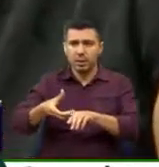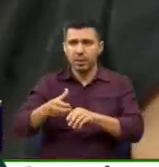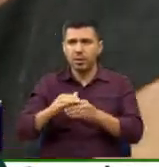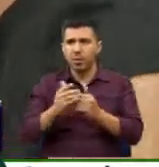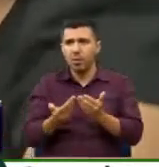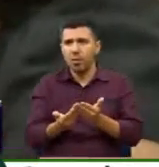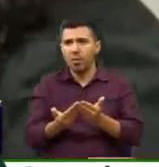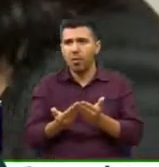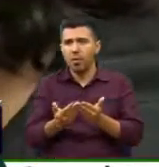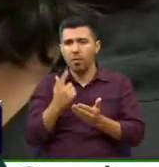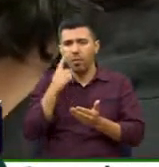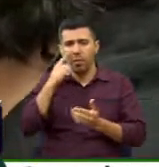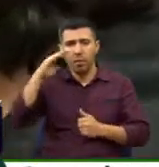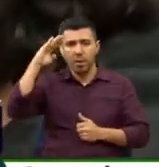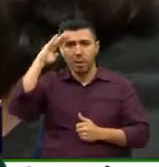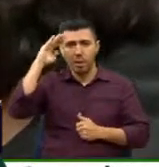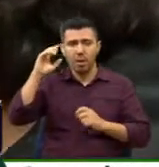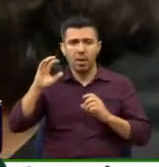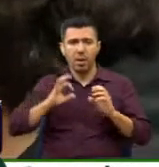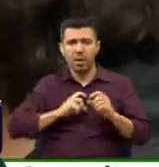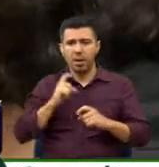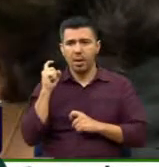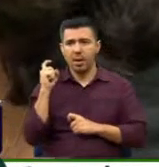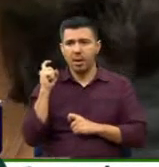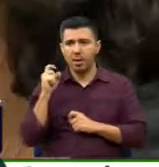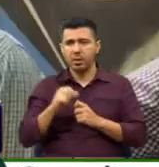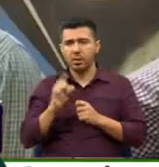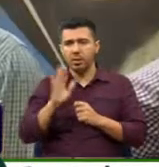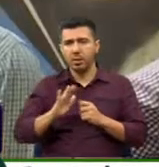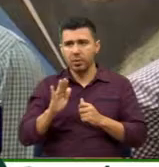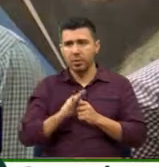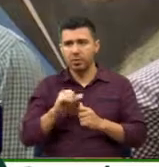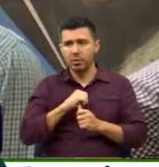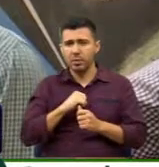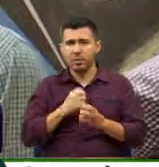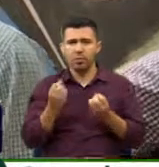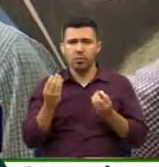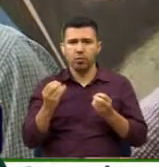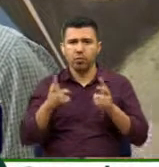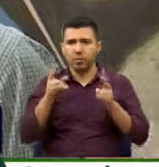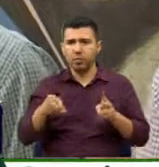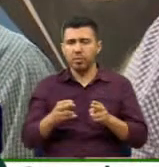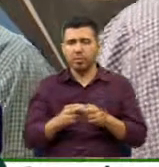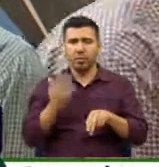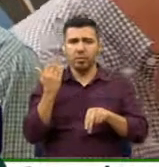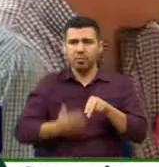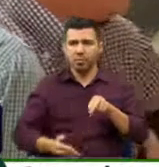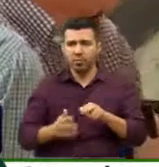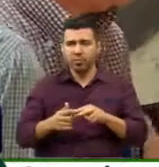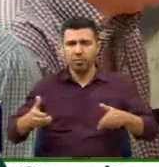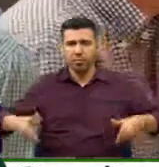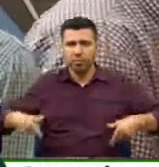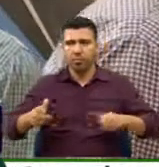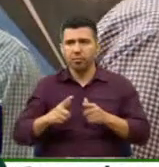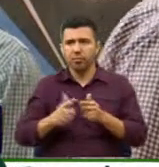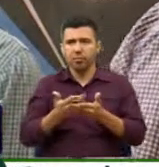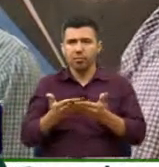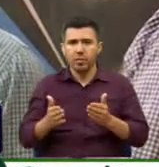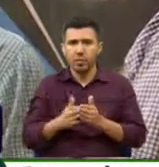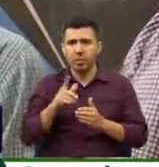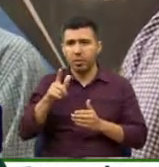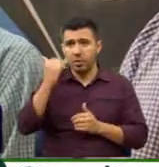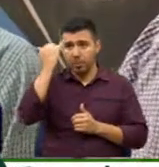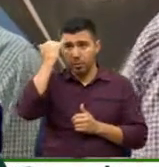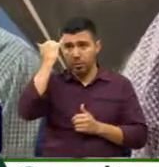como es también el Ejército Nacional, que tienen grandes víctimas en este sentido y queremos llevarles pues, el conocimiento que hemos generado, que hemos desarrollado en la